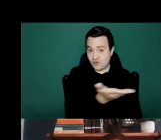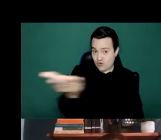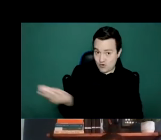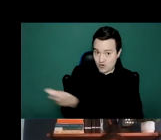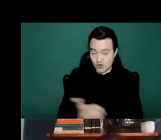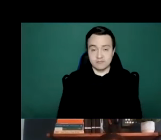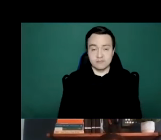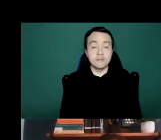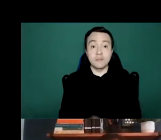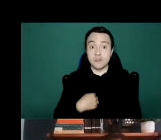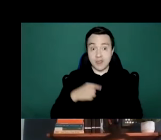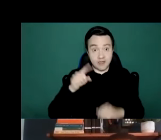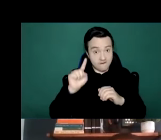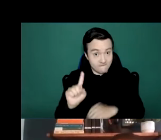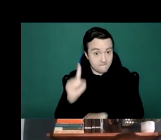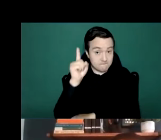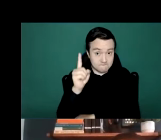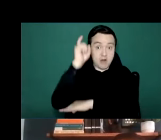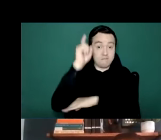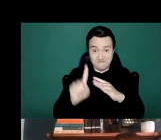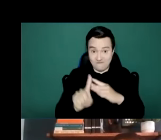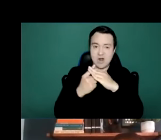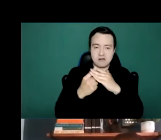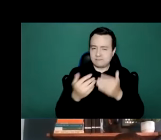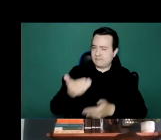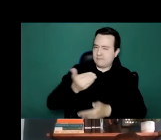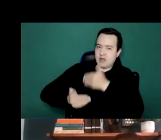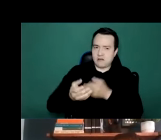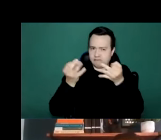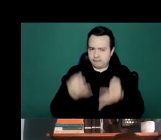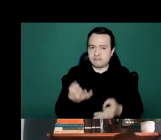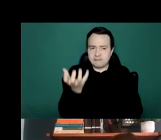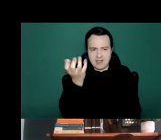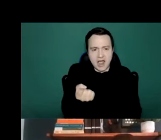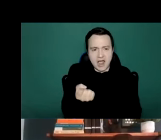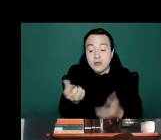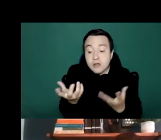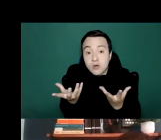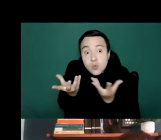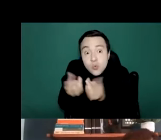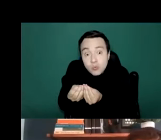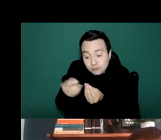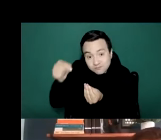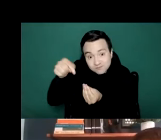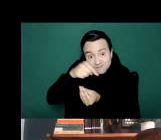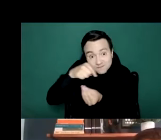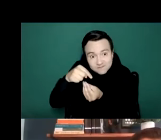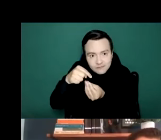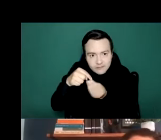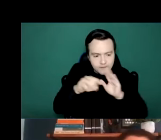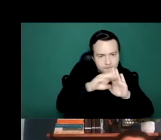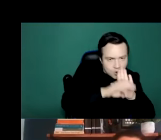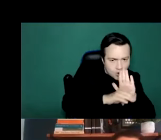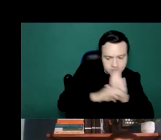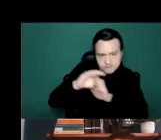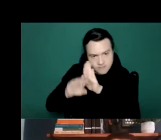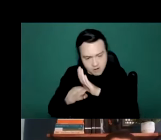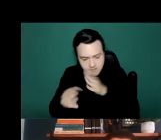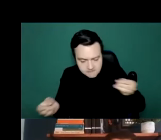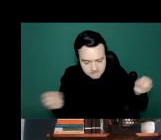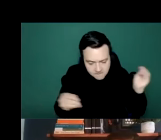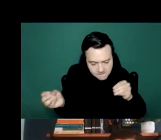me gustaría reconocer la contribución del equipo interprogramático que ha contribuido a esta presentación y también